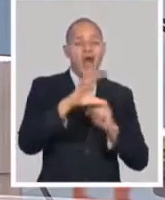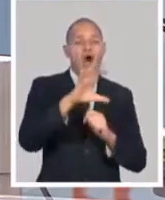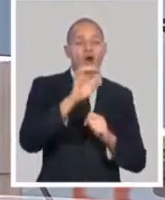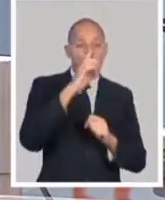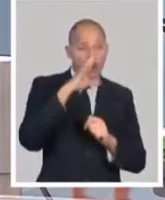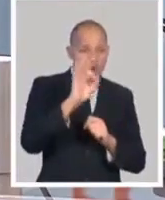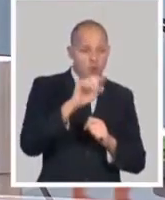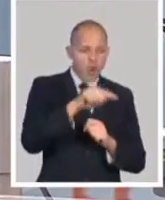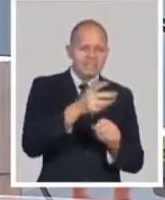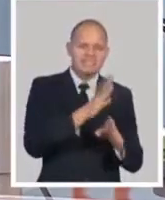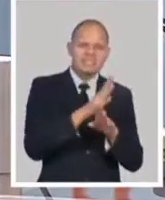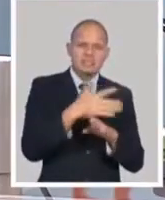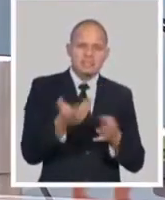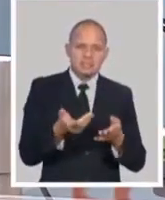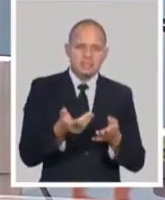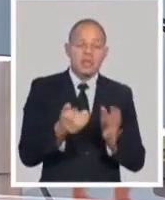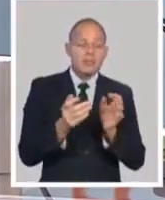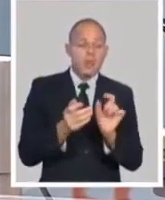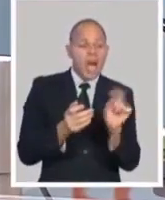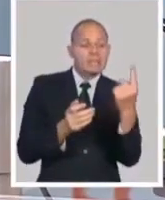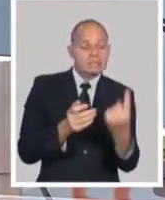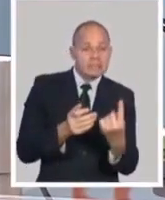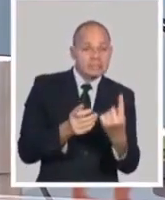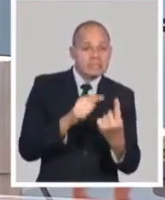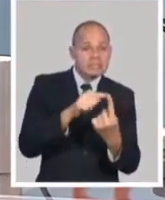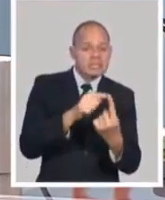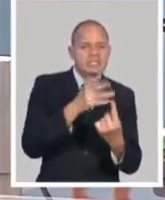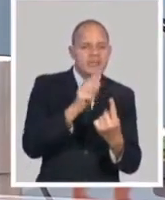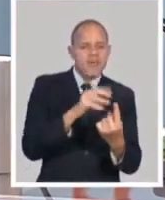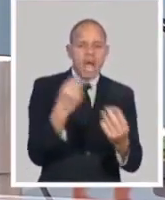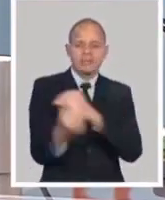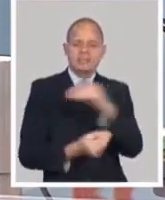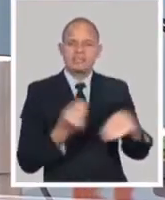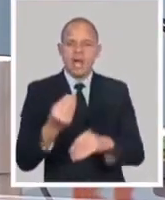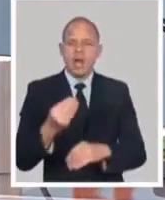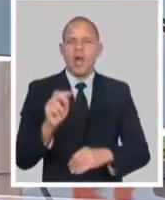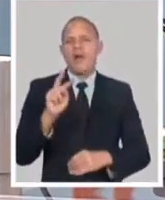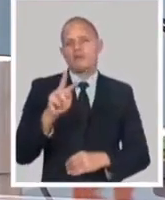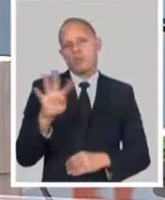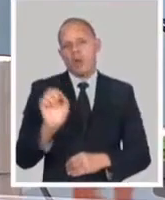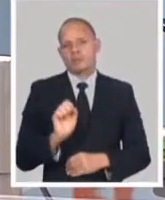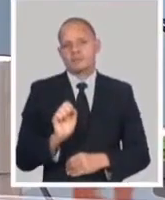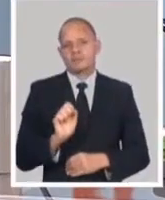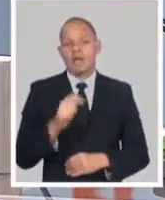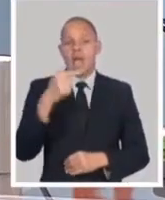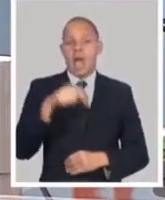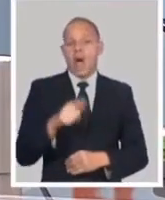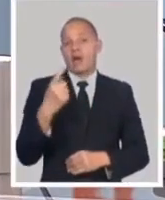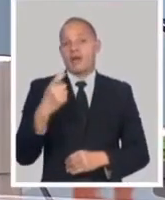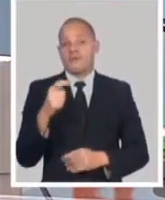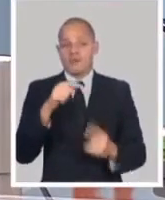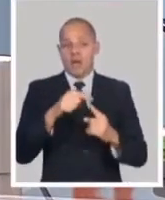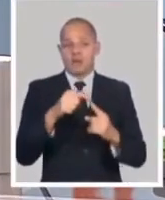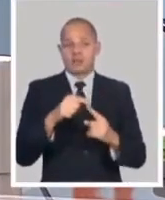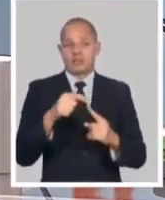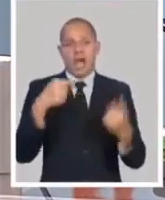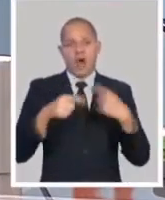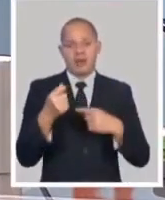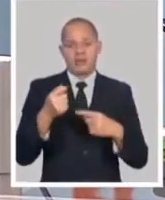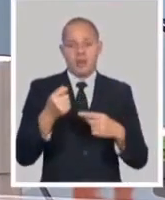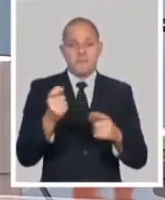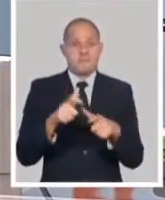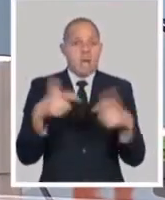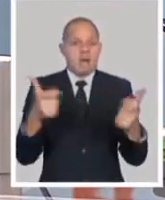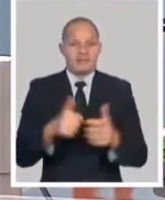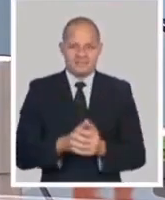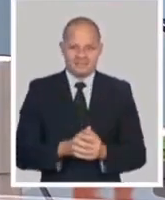por 24 veces como es la tasa de cambio por eso sentíamos pasaras encuadrarlos decir lados entonces y por eso como